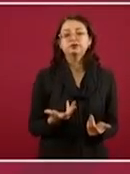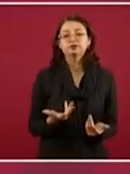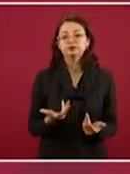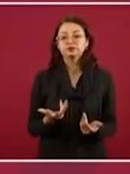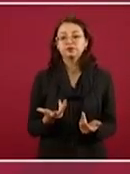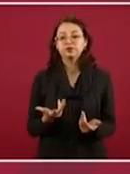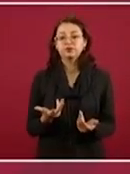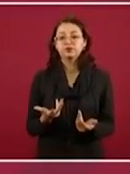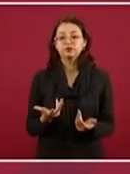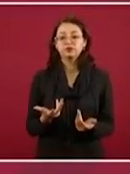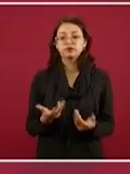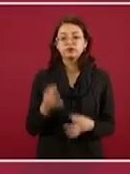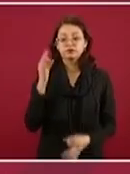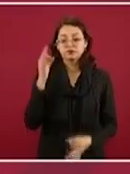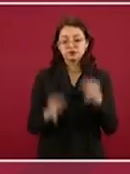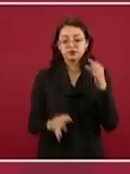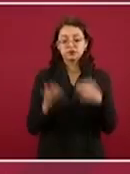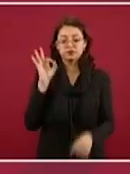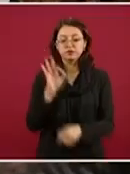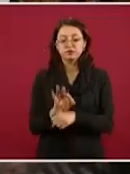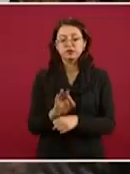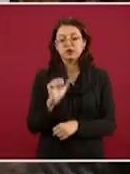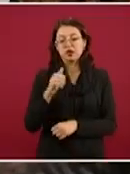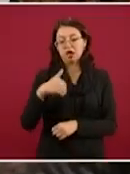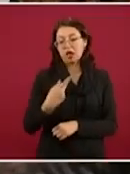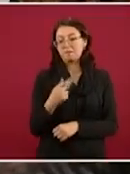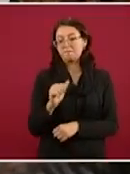los juicios de amparo,